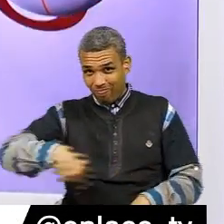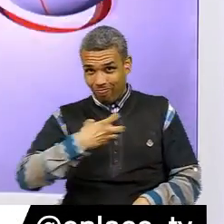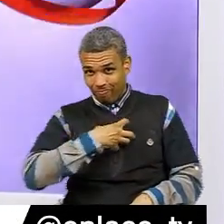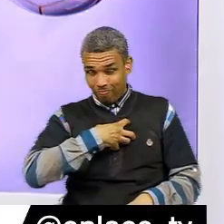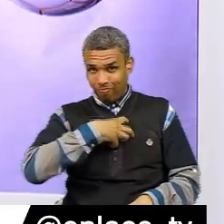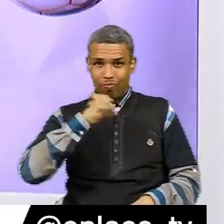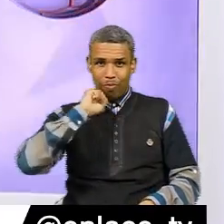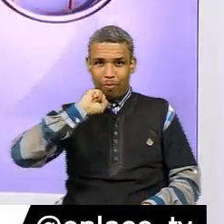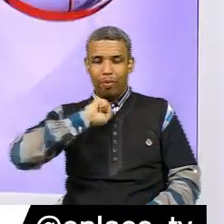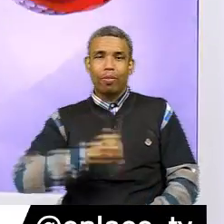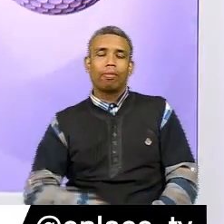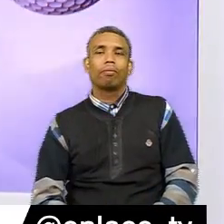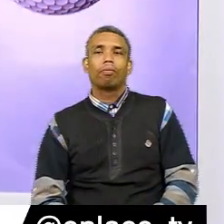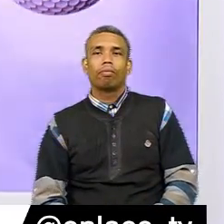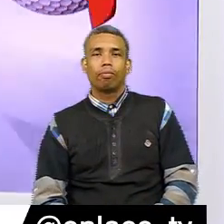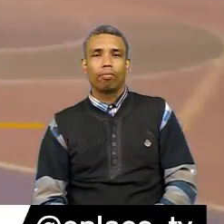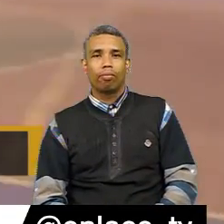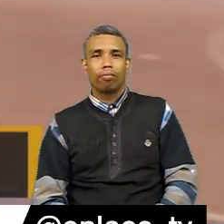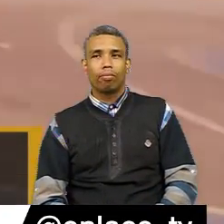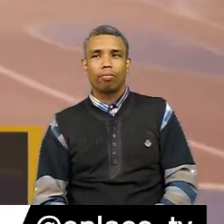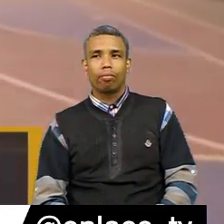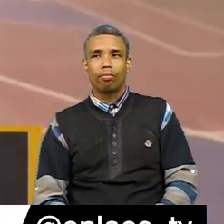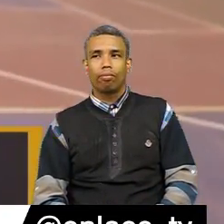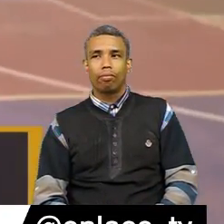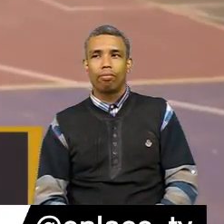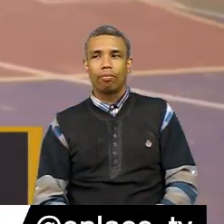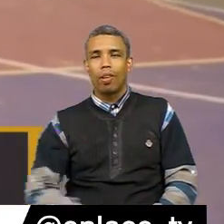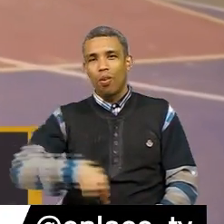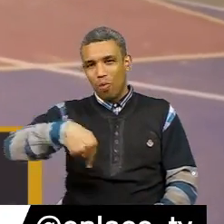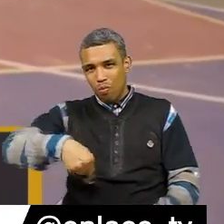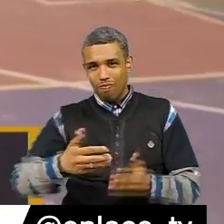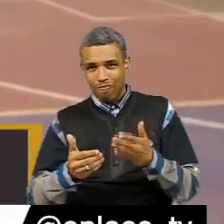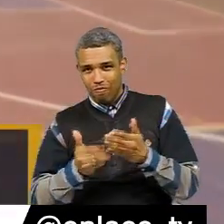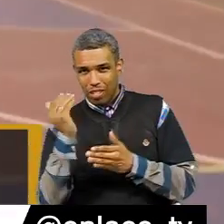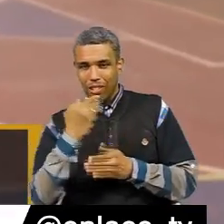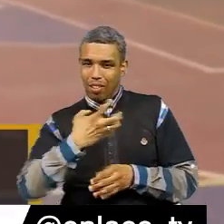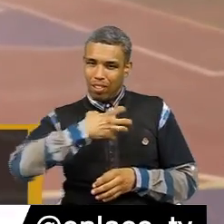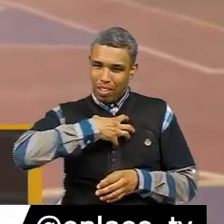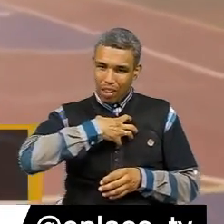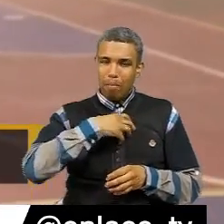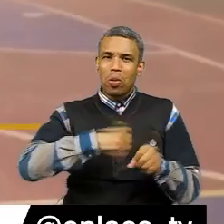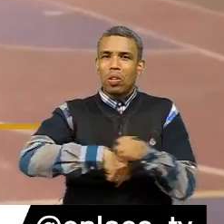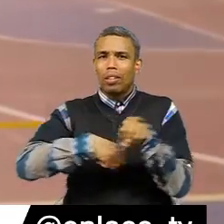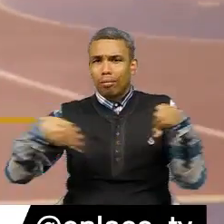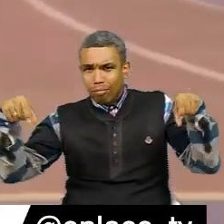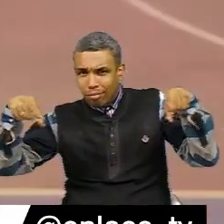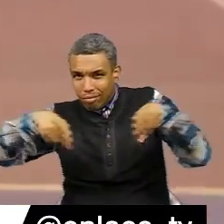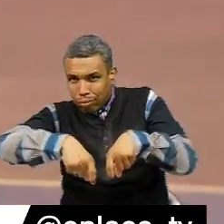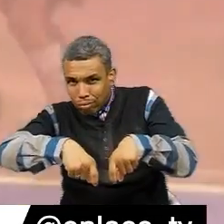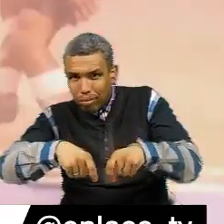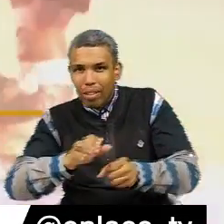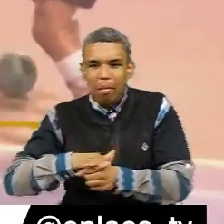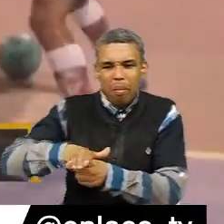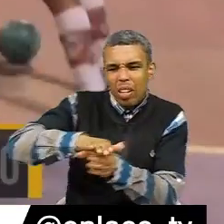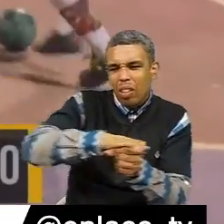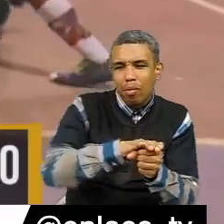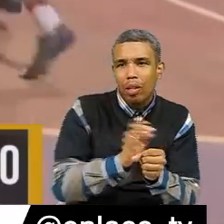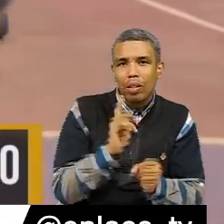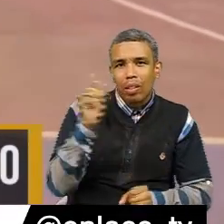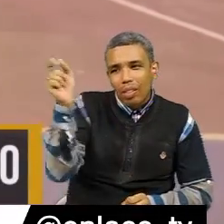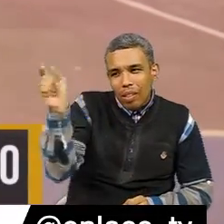en paz descanse. Hoy inicia la ronda de eliminación directa del torneo de microfútbol descentralizado en homenaje a